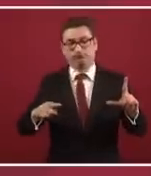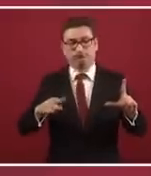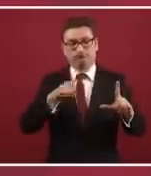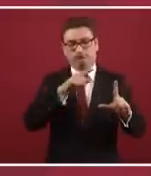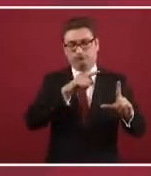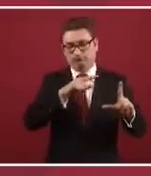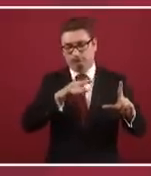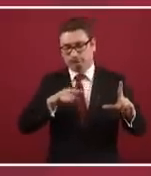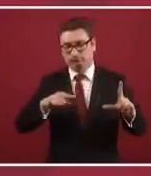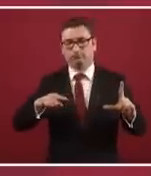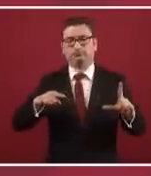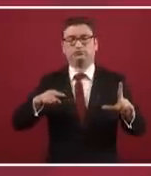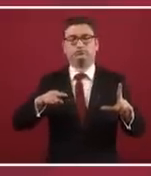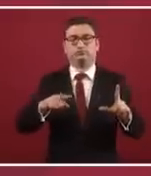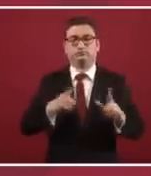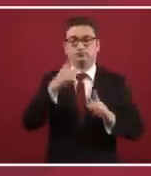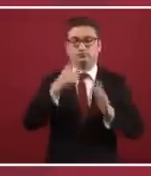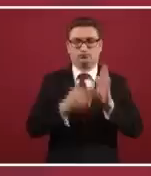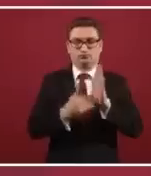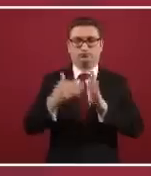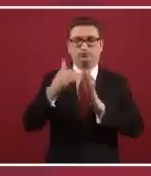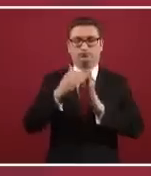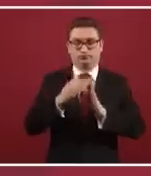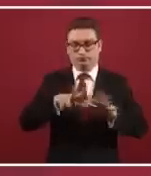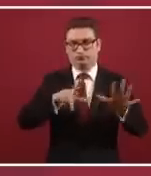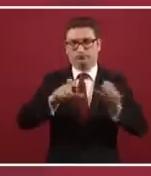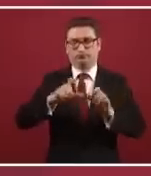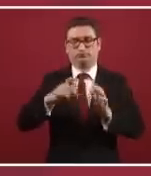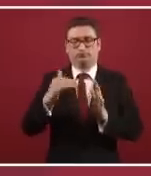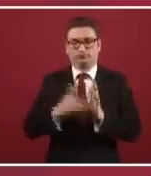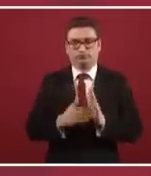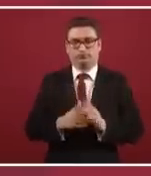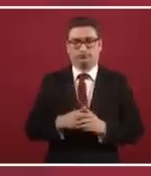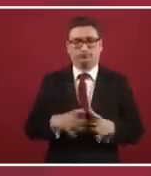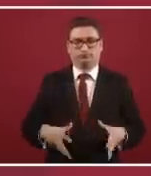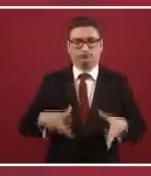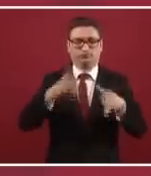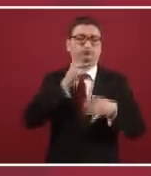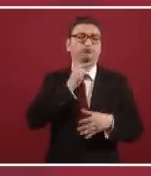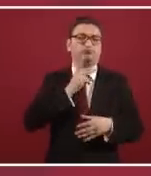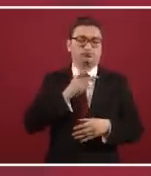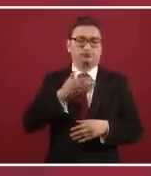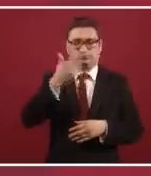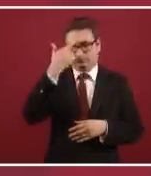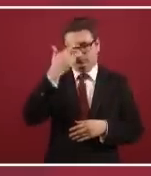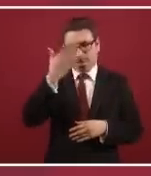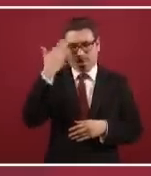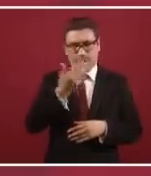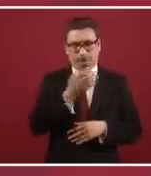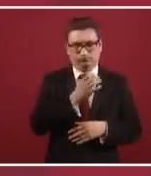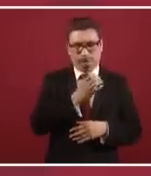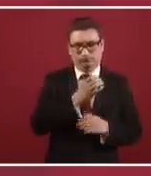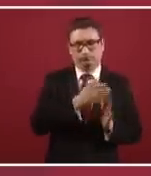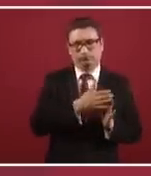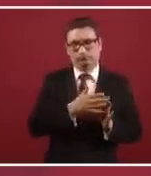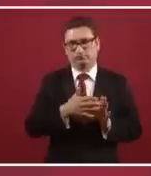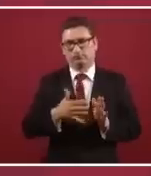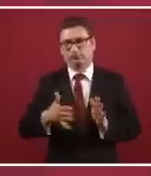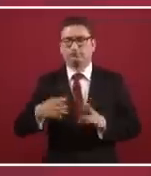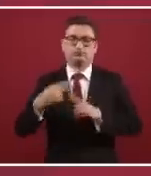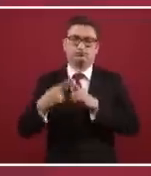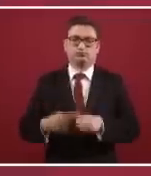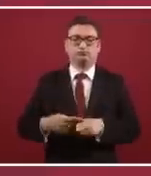el 1,700,000 barriles que recibimos en enero de producción, al día de